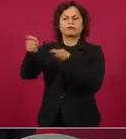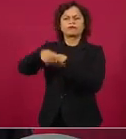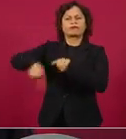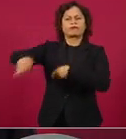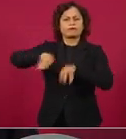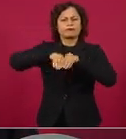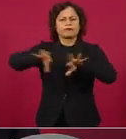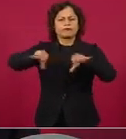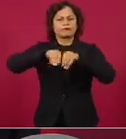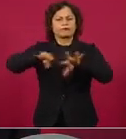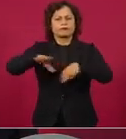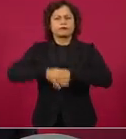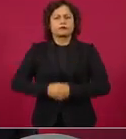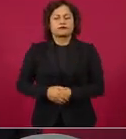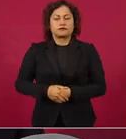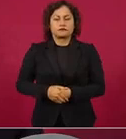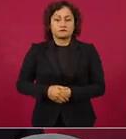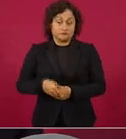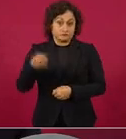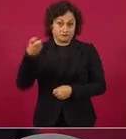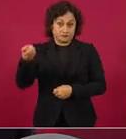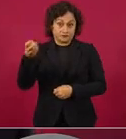como decía Goebbels, una mentira